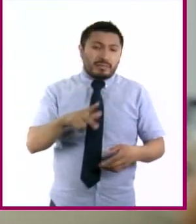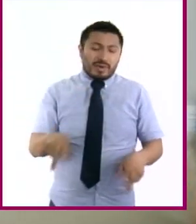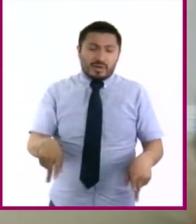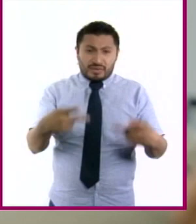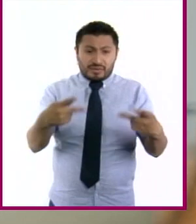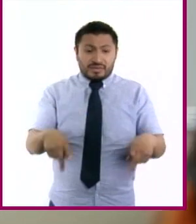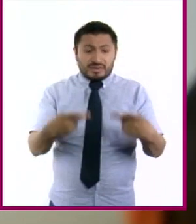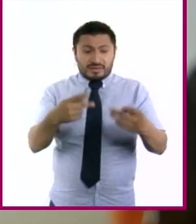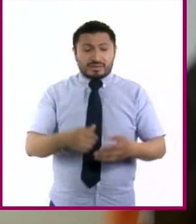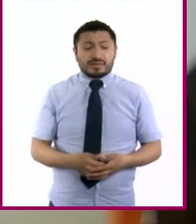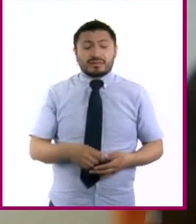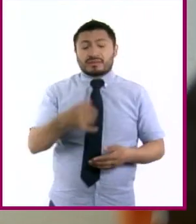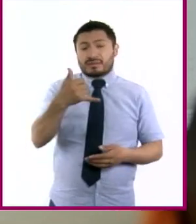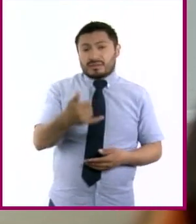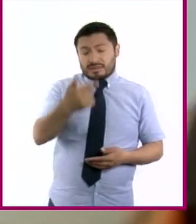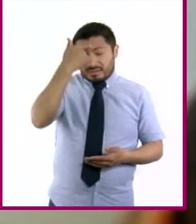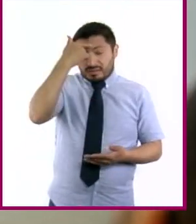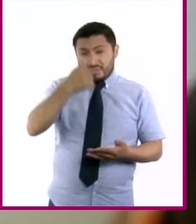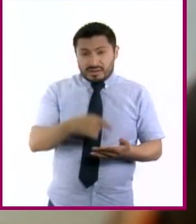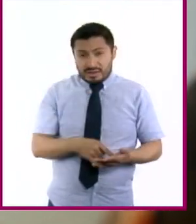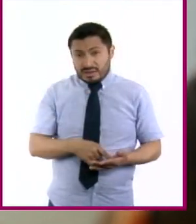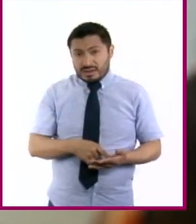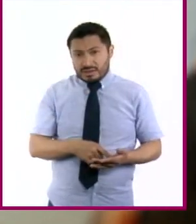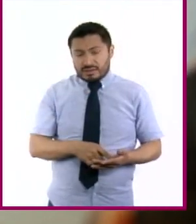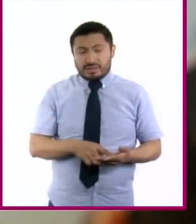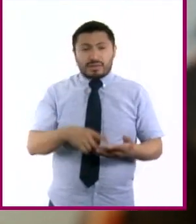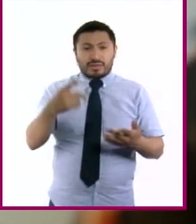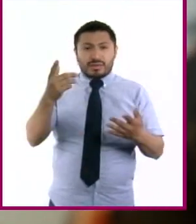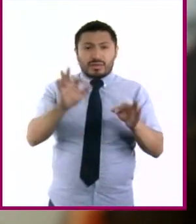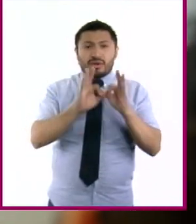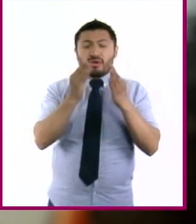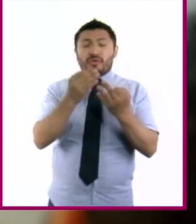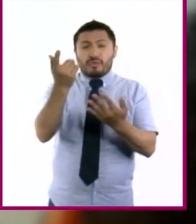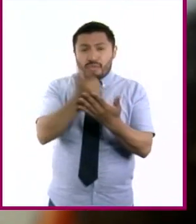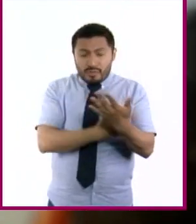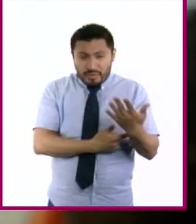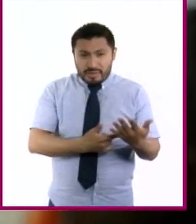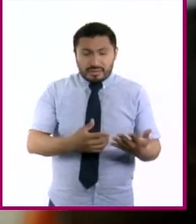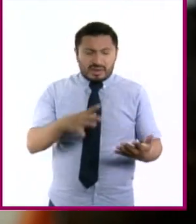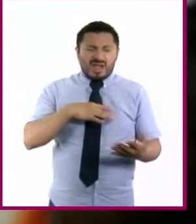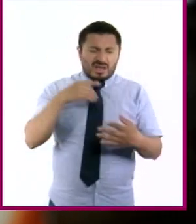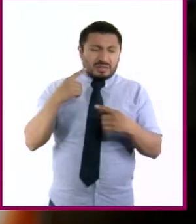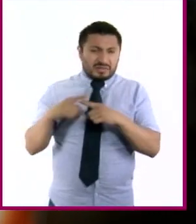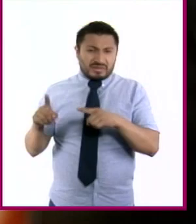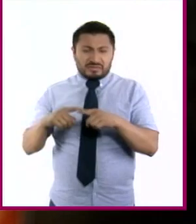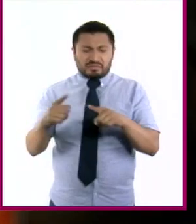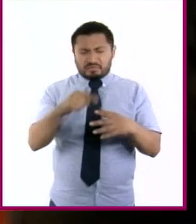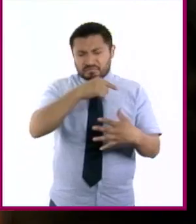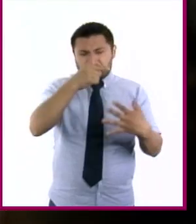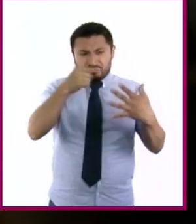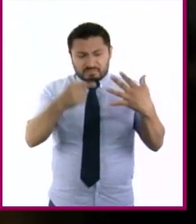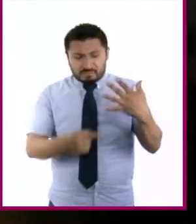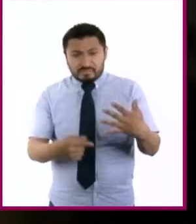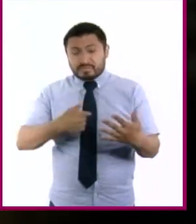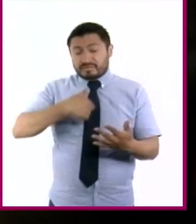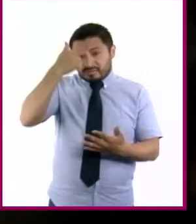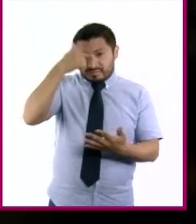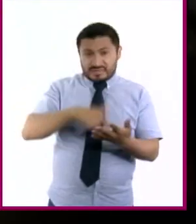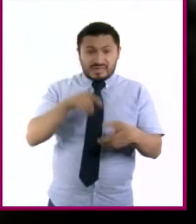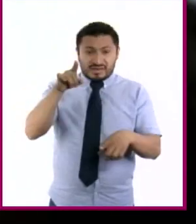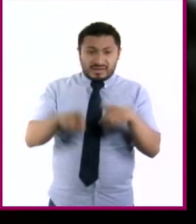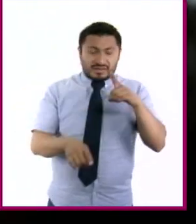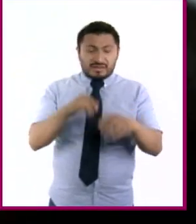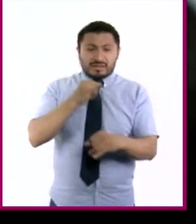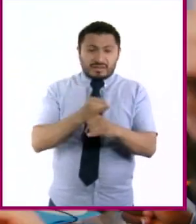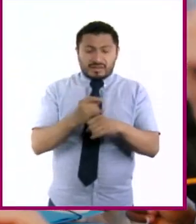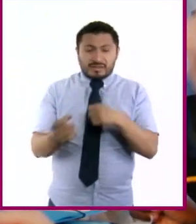ese sentido creo que de los formularios que ofrecen sitios web y aplicaciones, creo que depende mucho de la plataforma. Hay algunas que